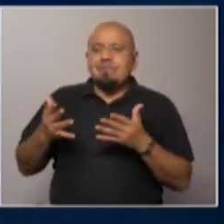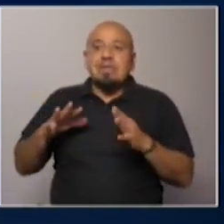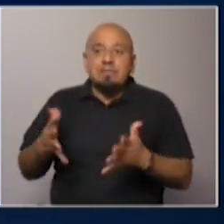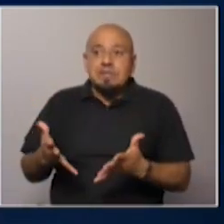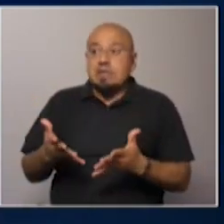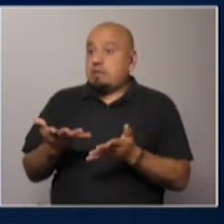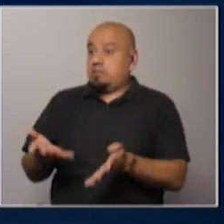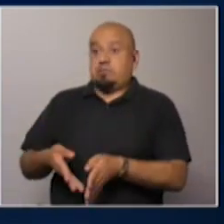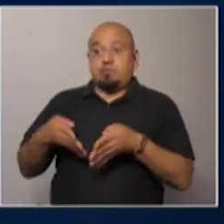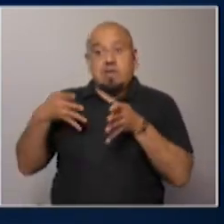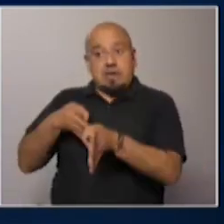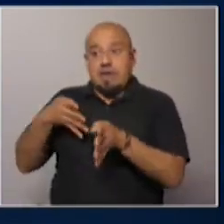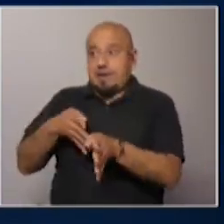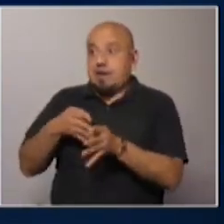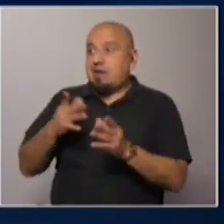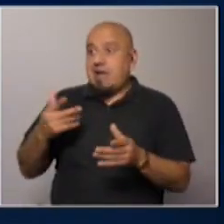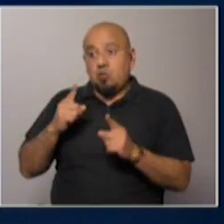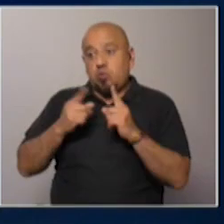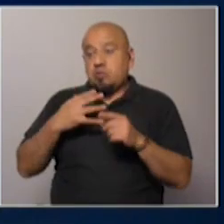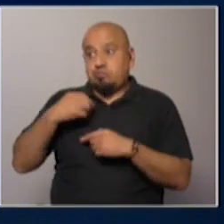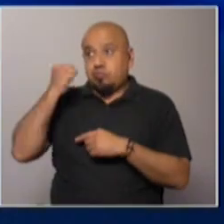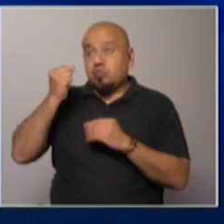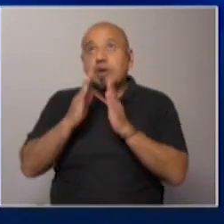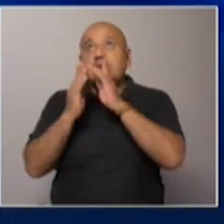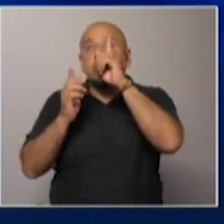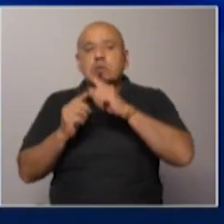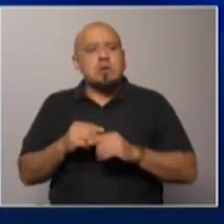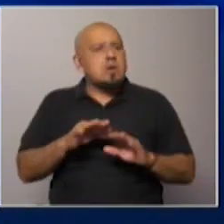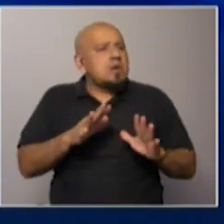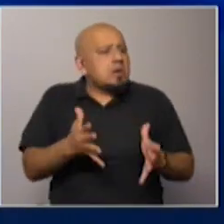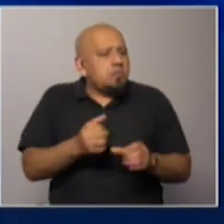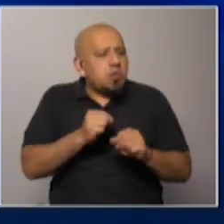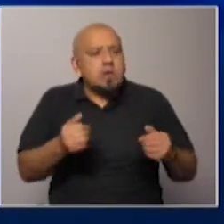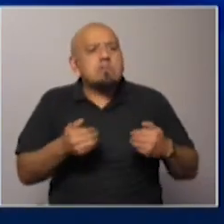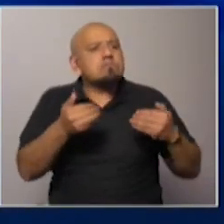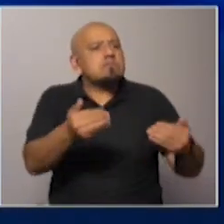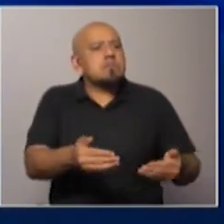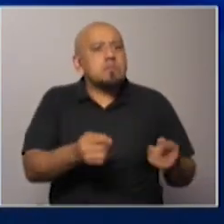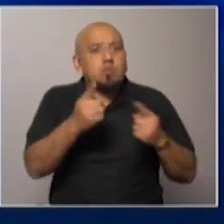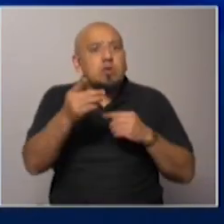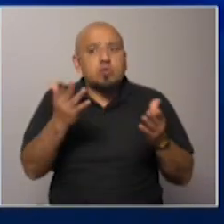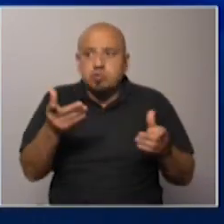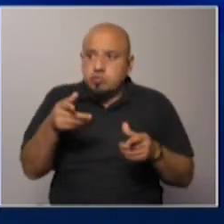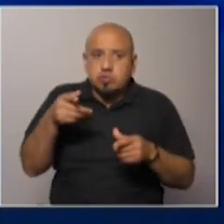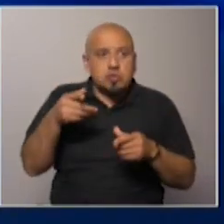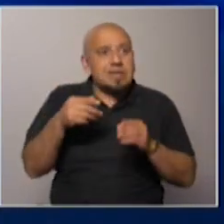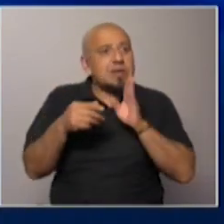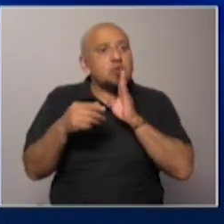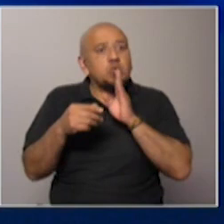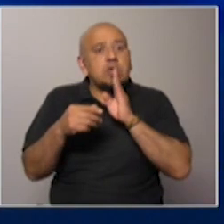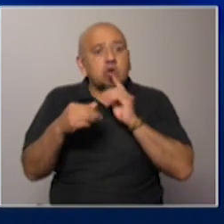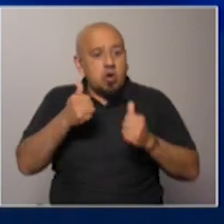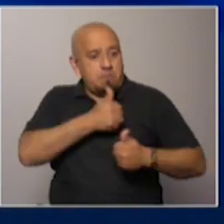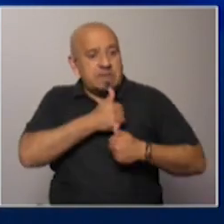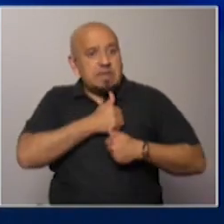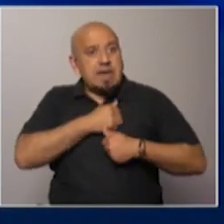luego los fundamentalismos entre ellos el religioso y que puede pasar a partir del vacío que deje en los dos territorios ya que se concreta